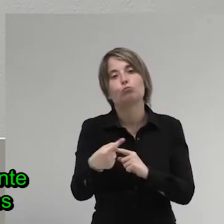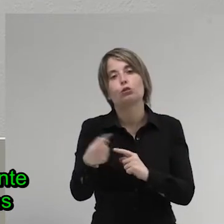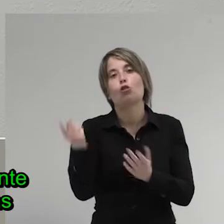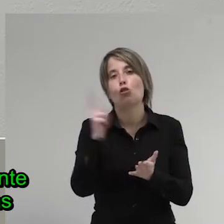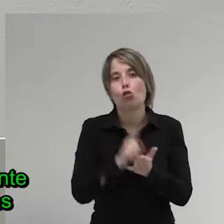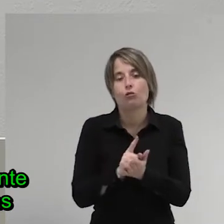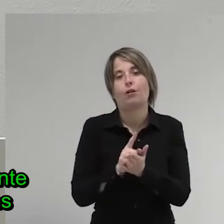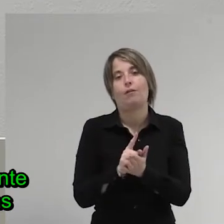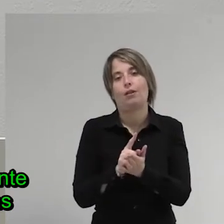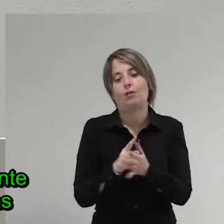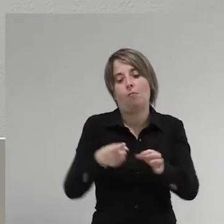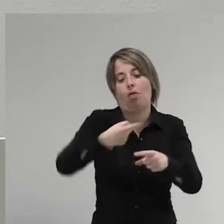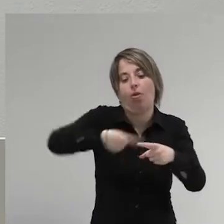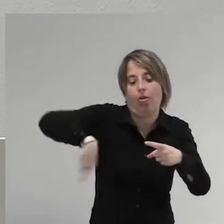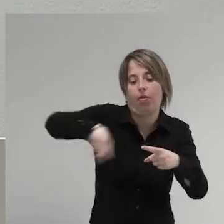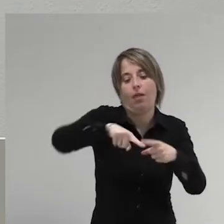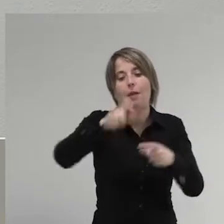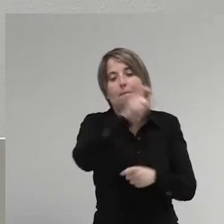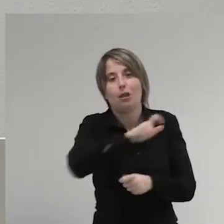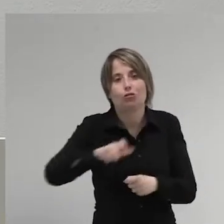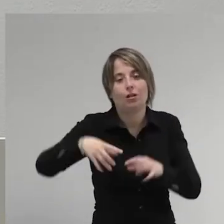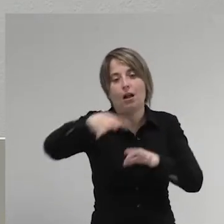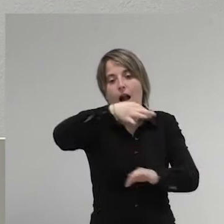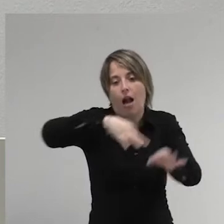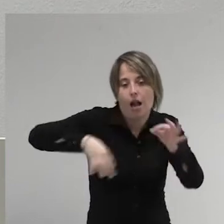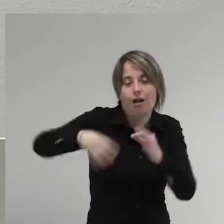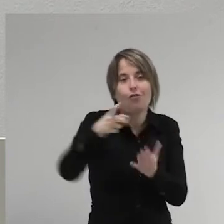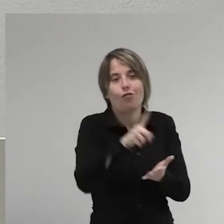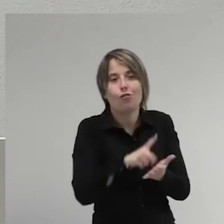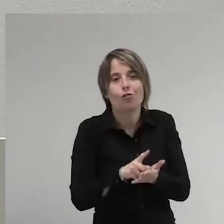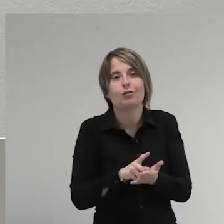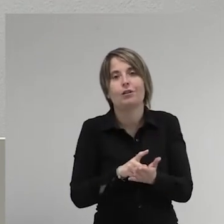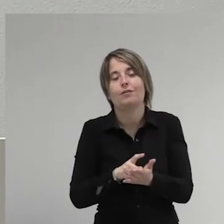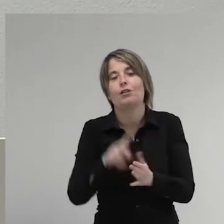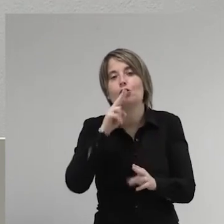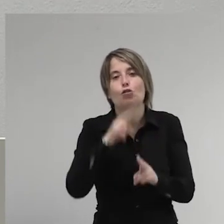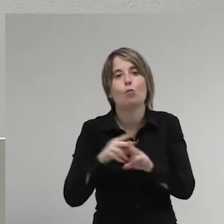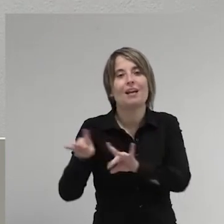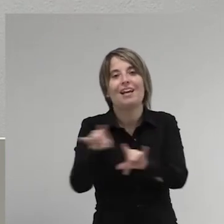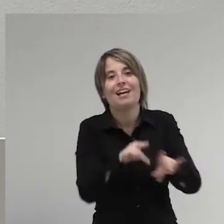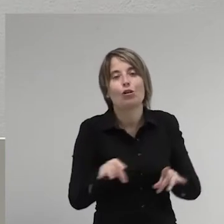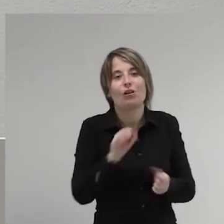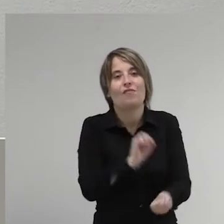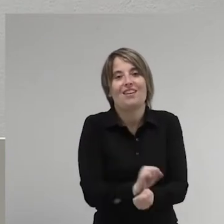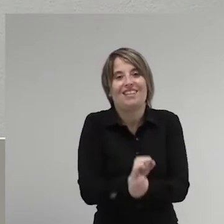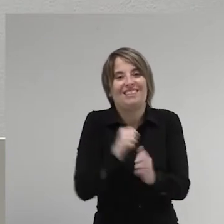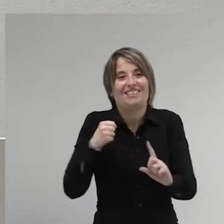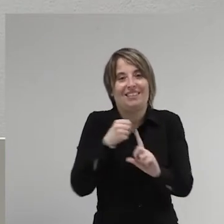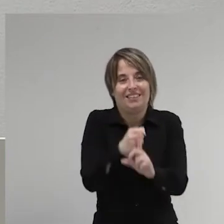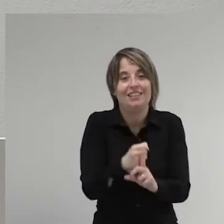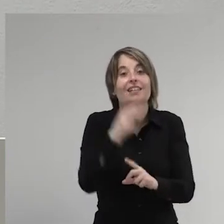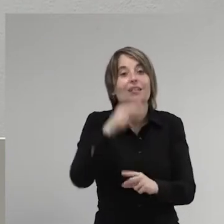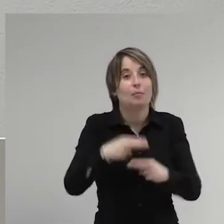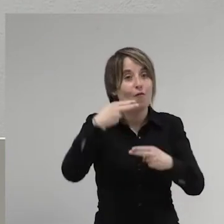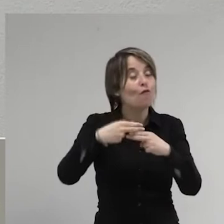a hacer circular estas personas en lo que Ruth Gilmore llama las geografías carcelarias, aparte de que las propias fronteras son